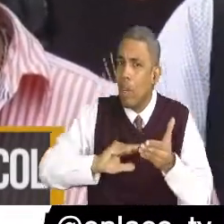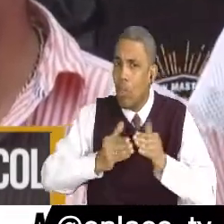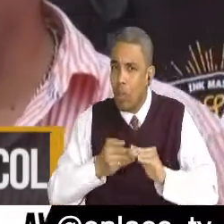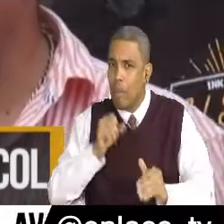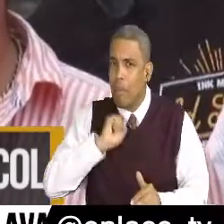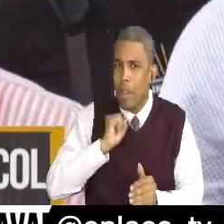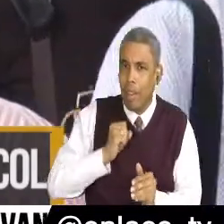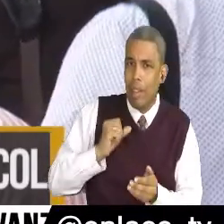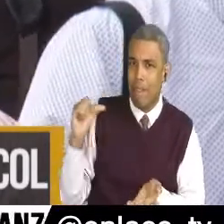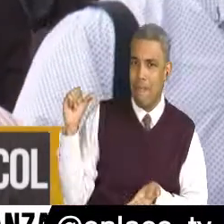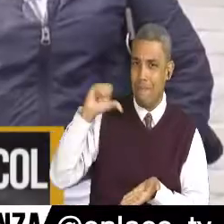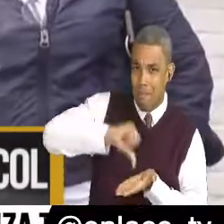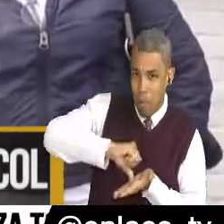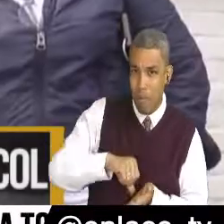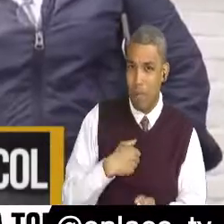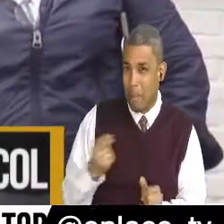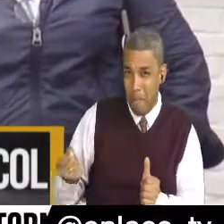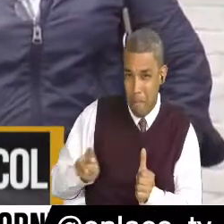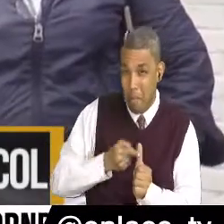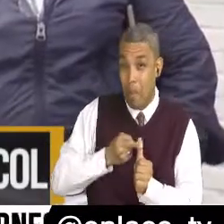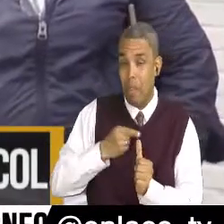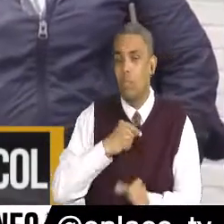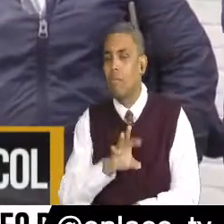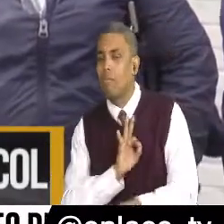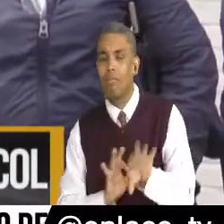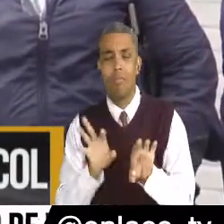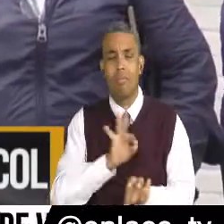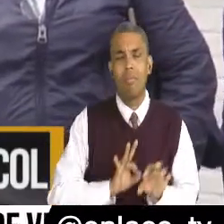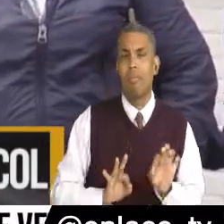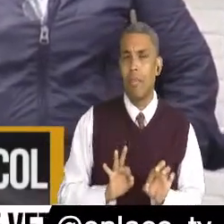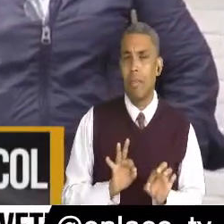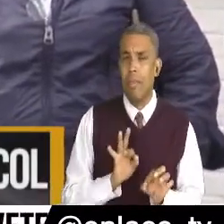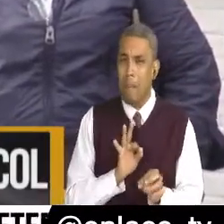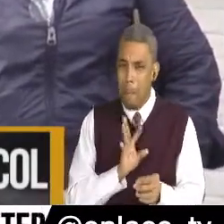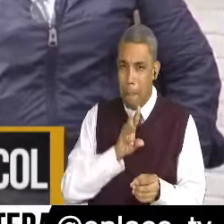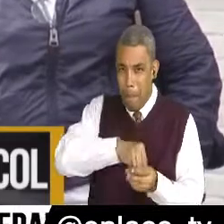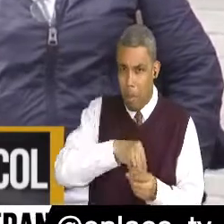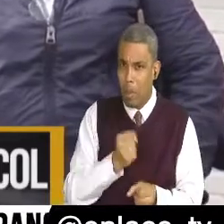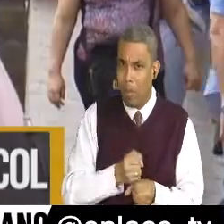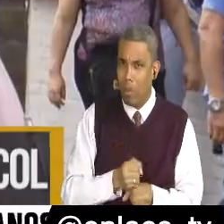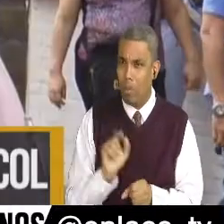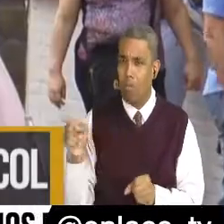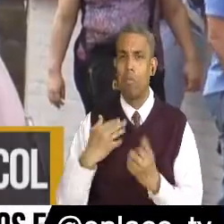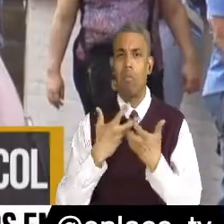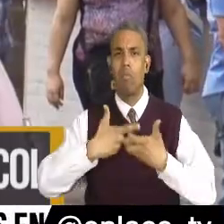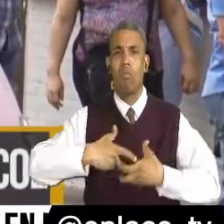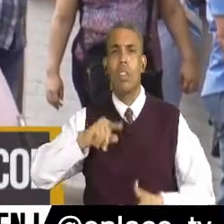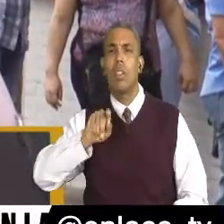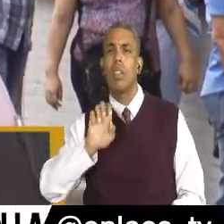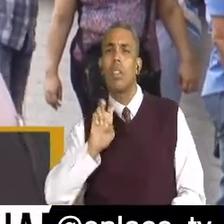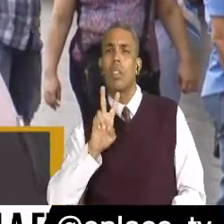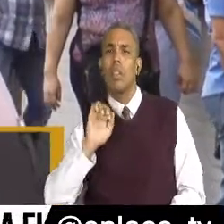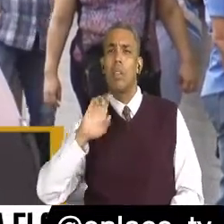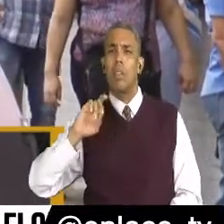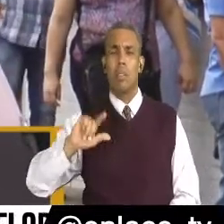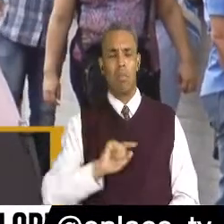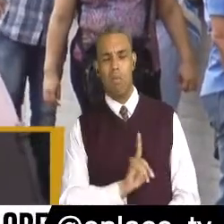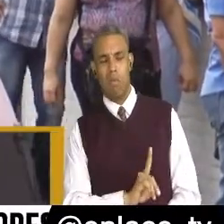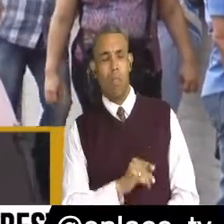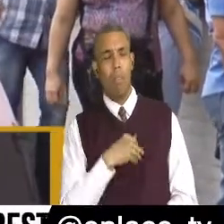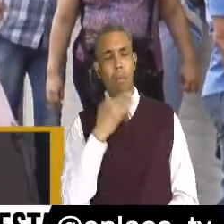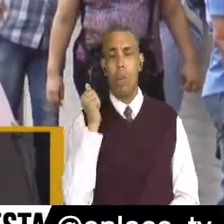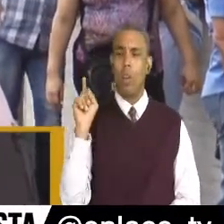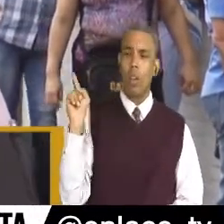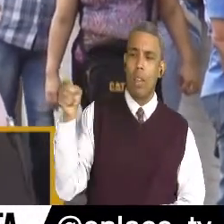barranqueña. Hoy Cevicol pretende traernos escoltas de la ciudad de Bucaramanga, cuando aquí en Barranca Bermeja